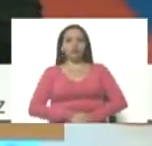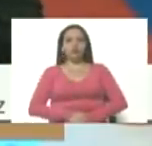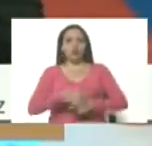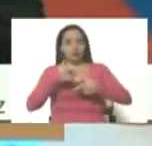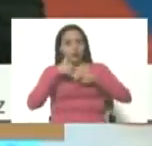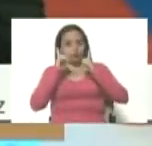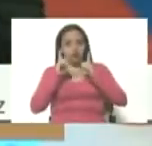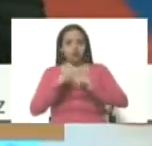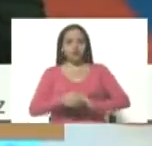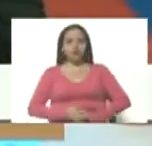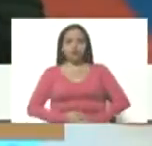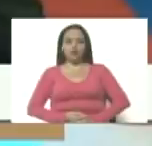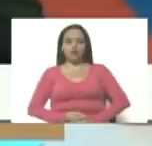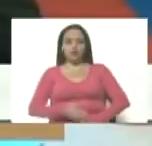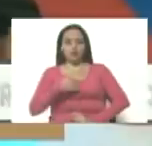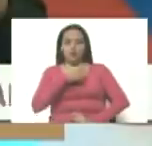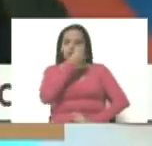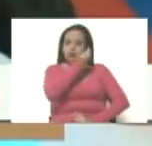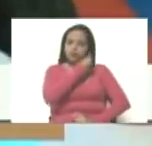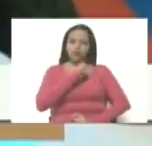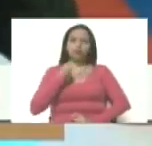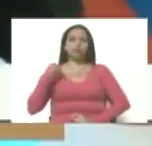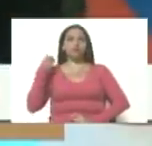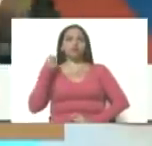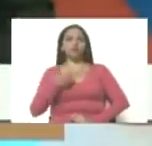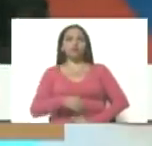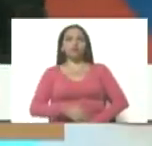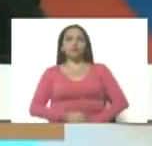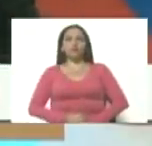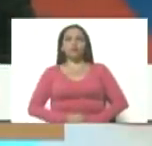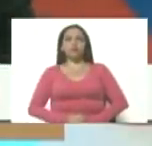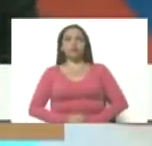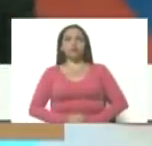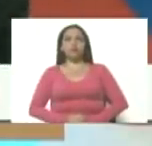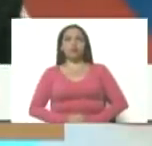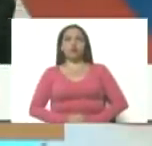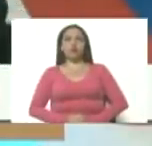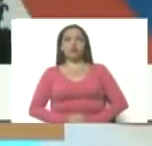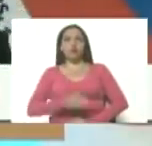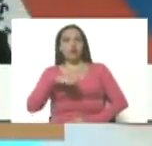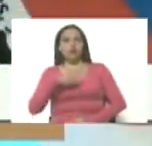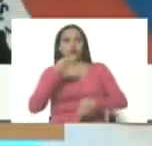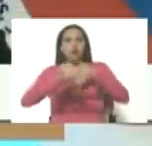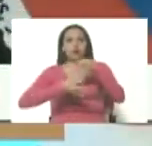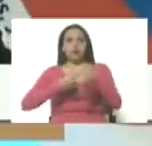permiso, me voy a quitar la mascarilla para hablar más claro